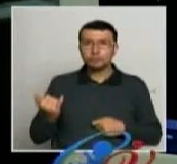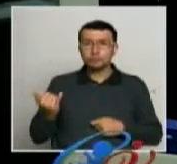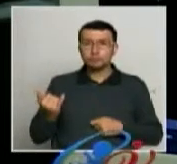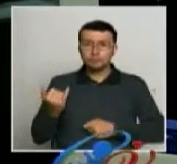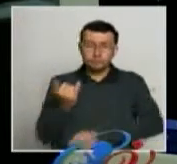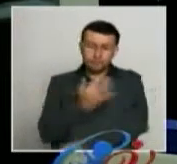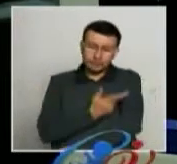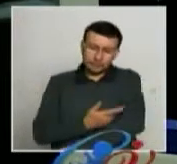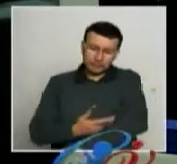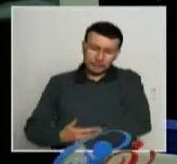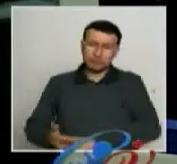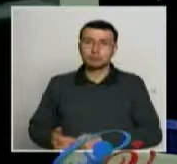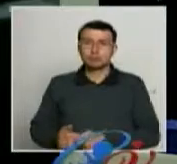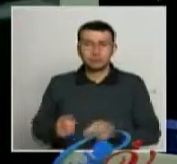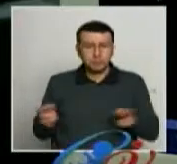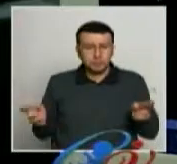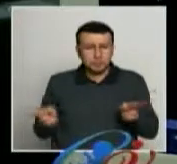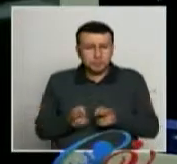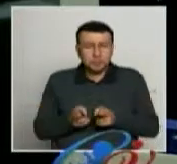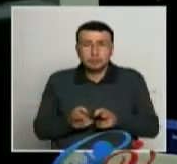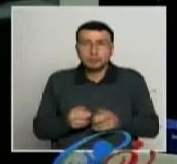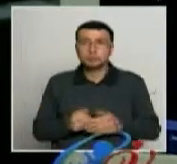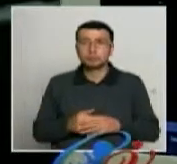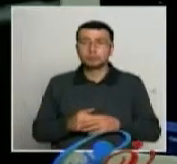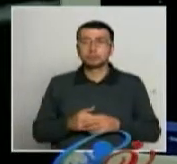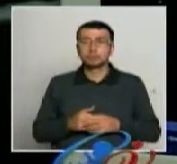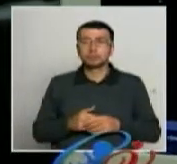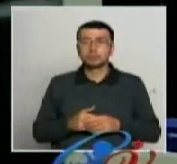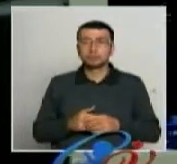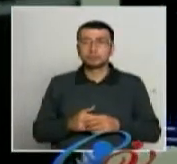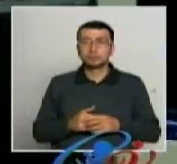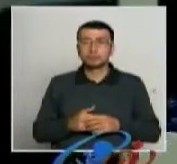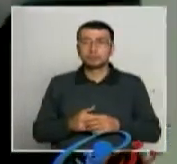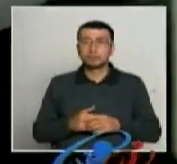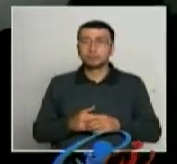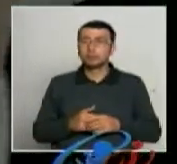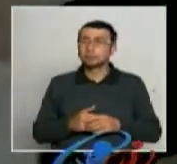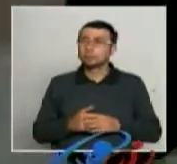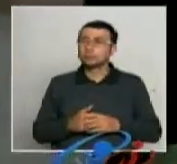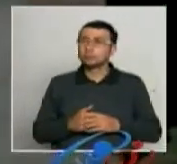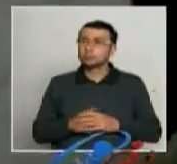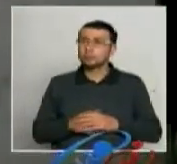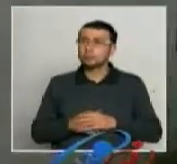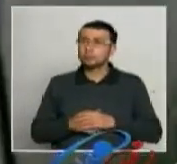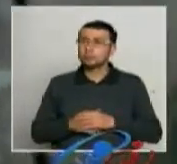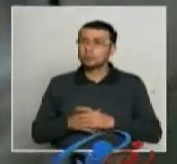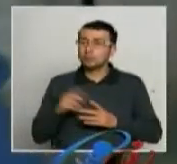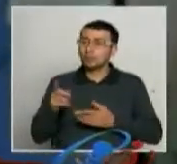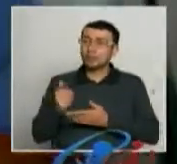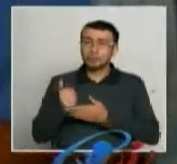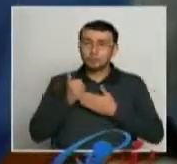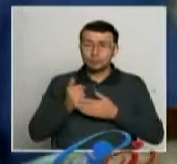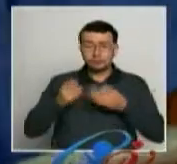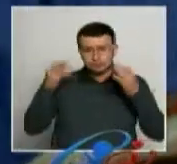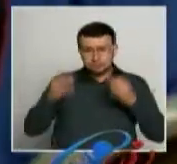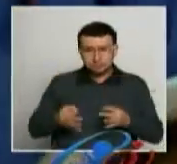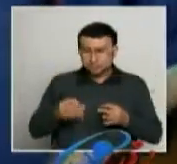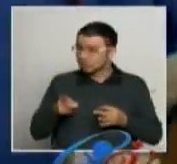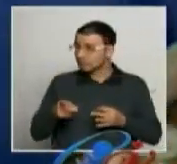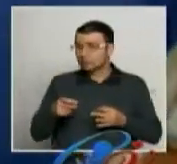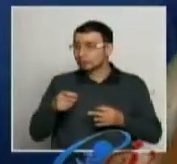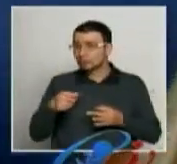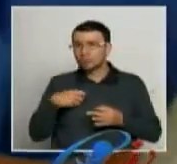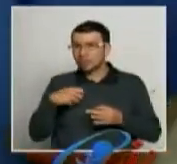es expulsada, es comprimida hacia arriba en sentido proximal. Entonces vemos, en esto nos ayuda a determinar que no haya